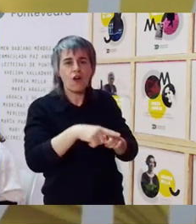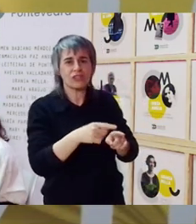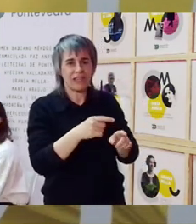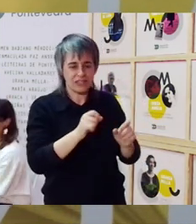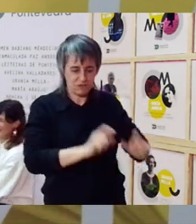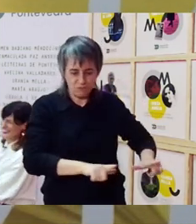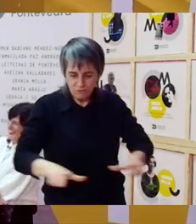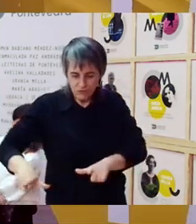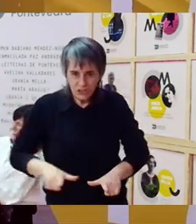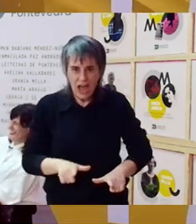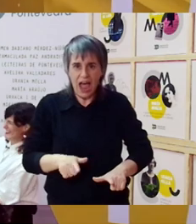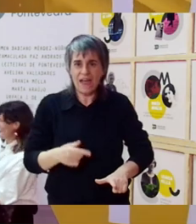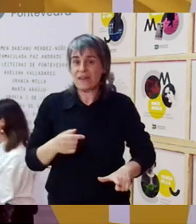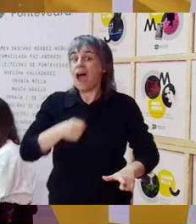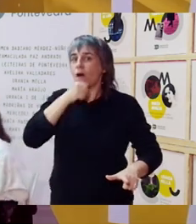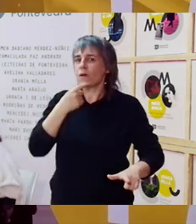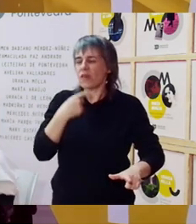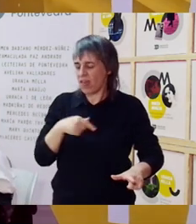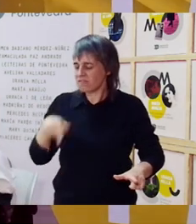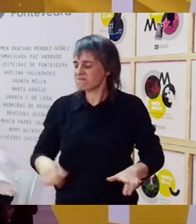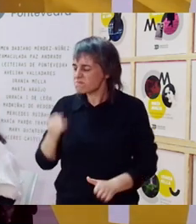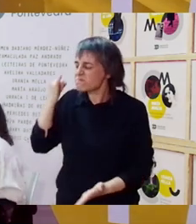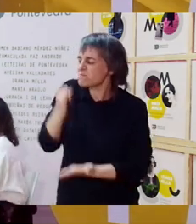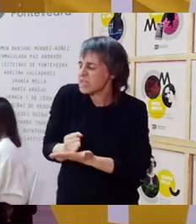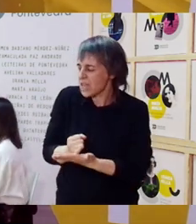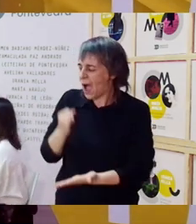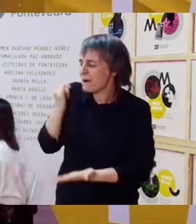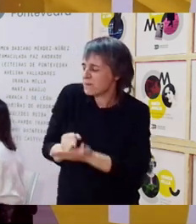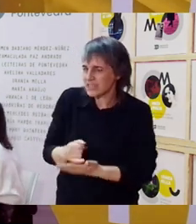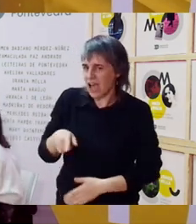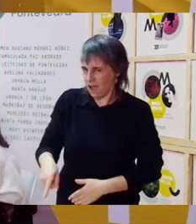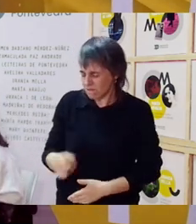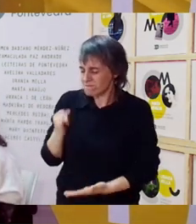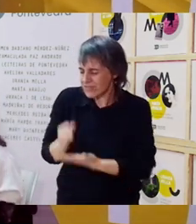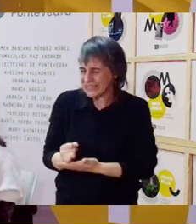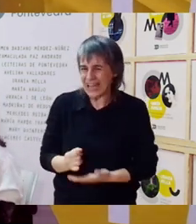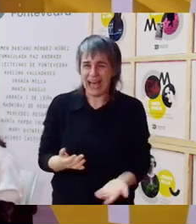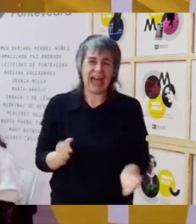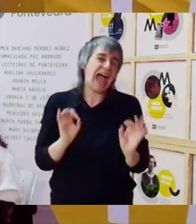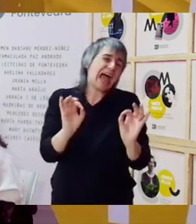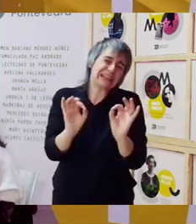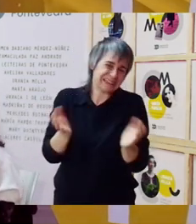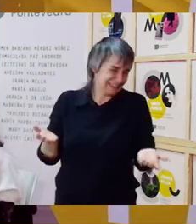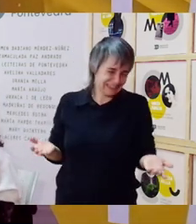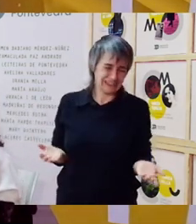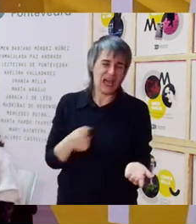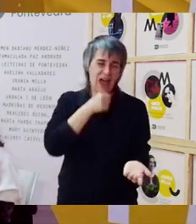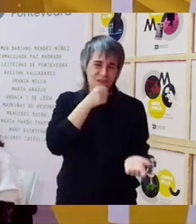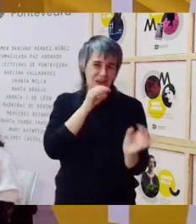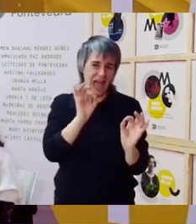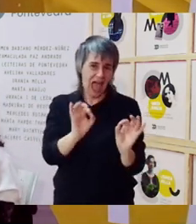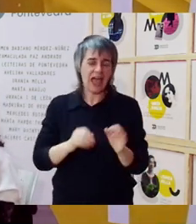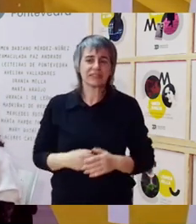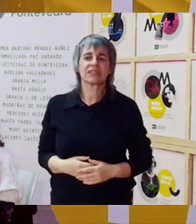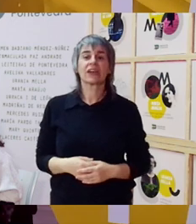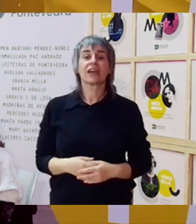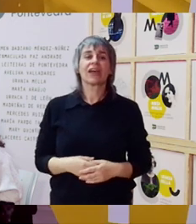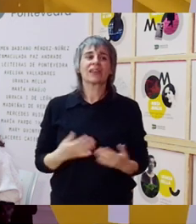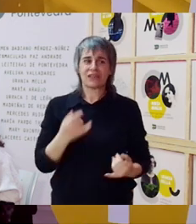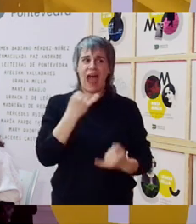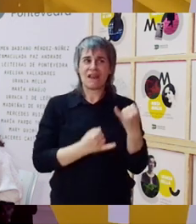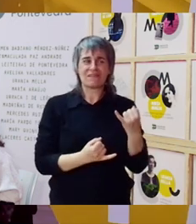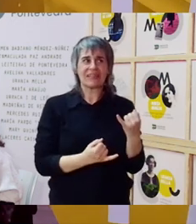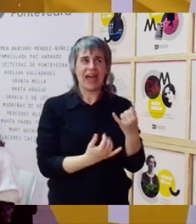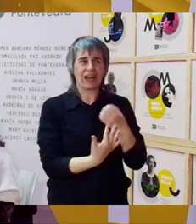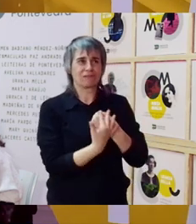aquí esta cochina, esta sorda desgraciada. Eran as cousas que ela... Iso vaise metendo